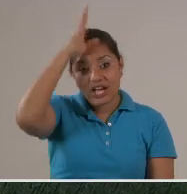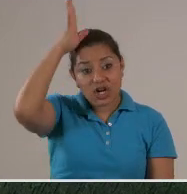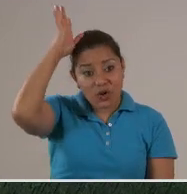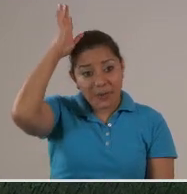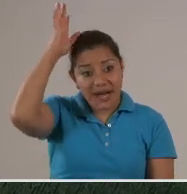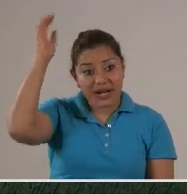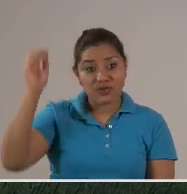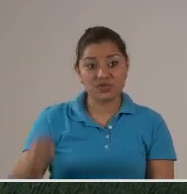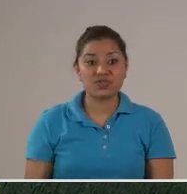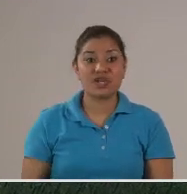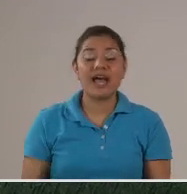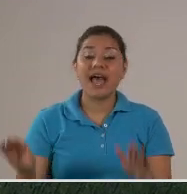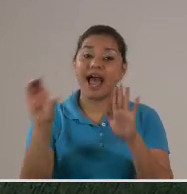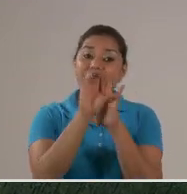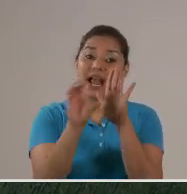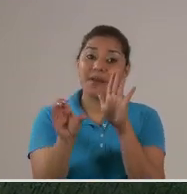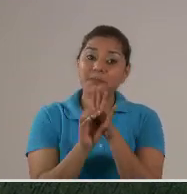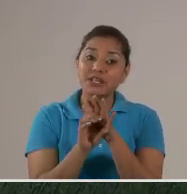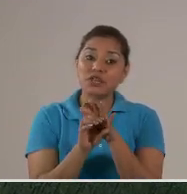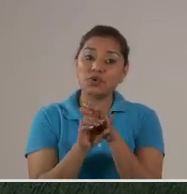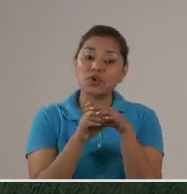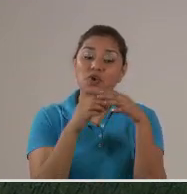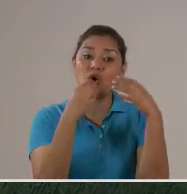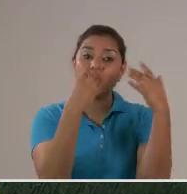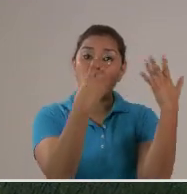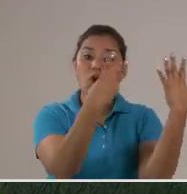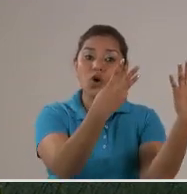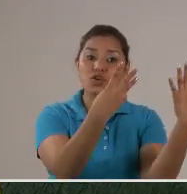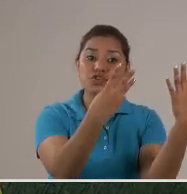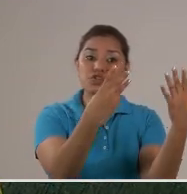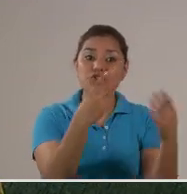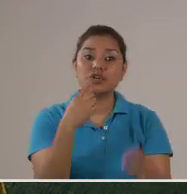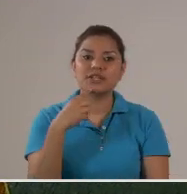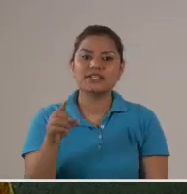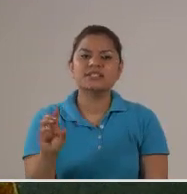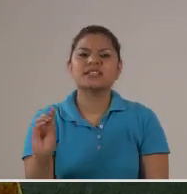capítulo 8 que muchas veces las he mencionado quién